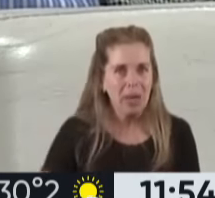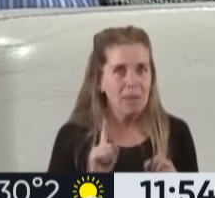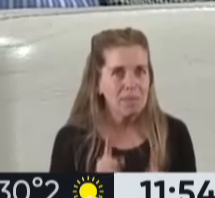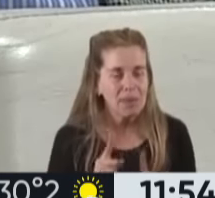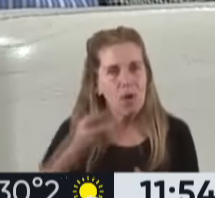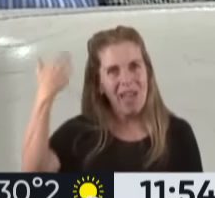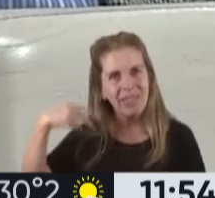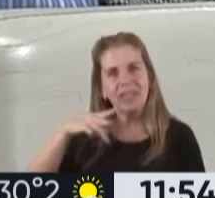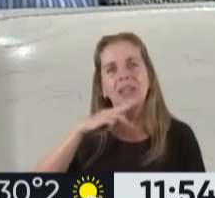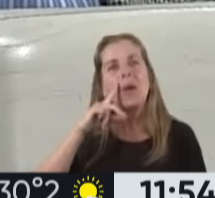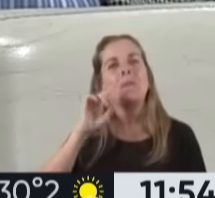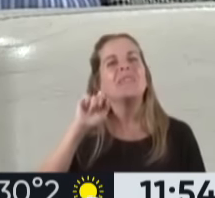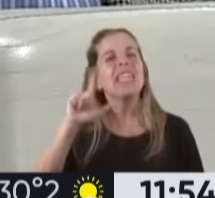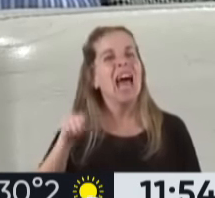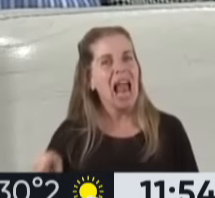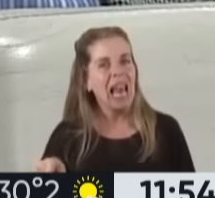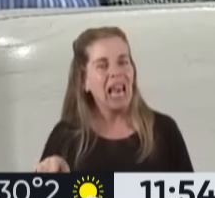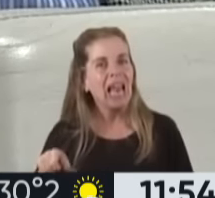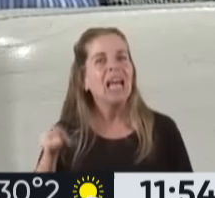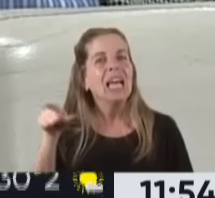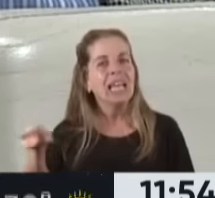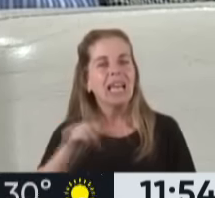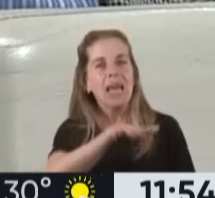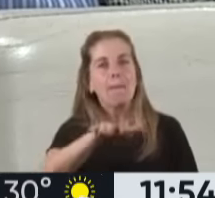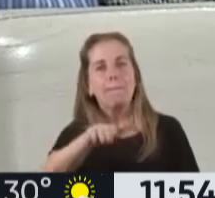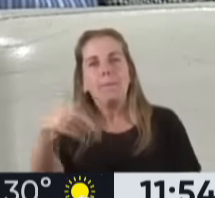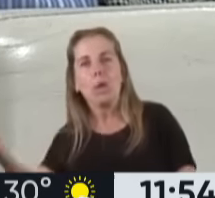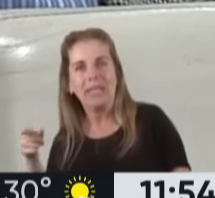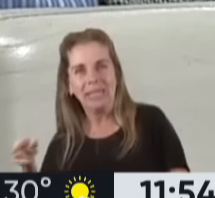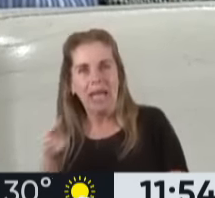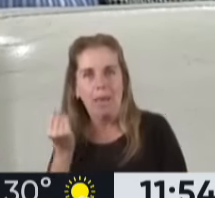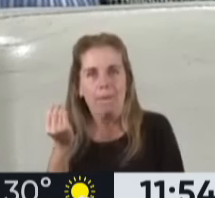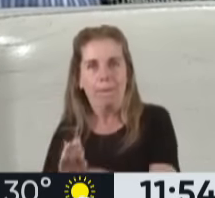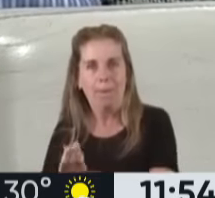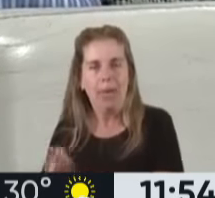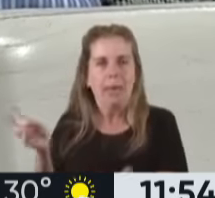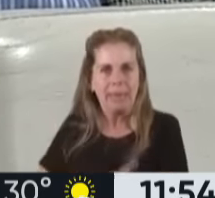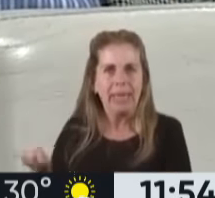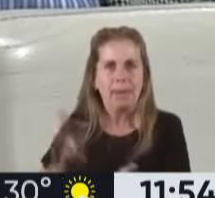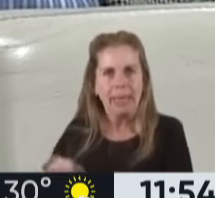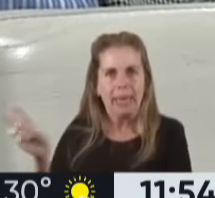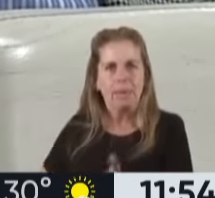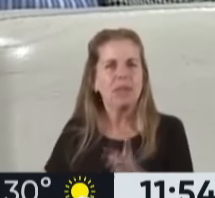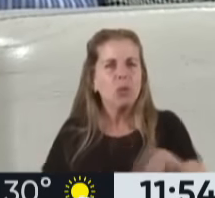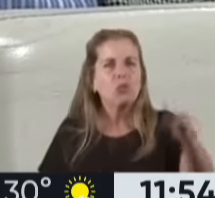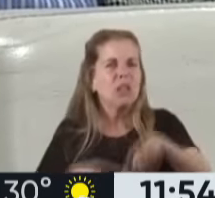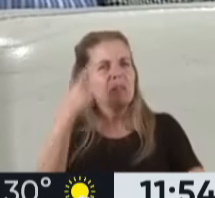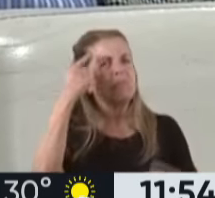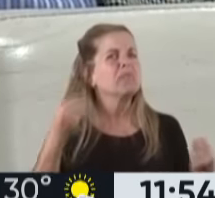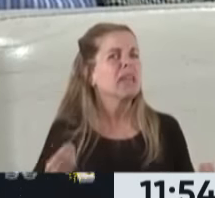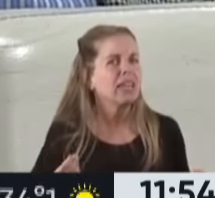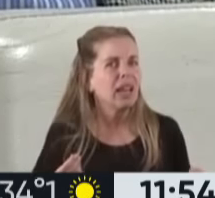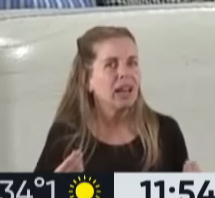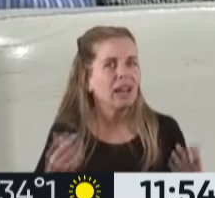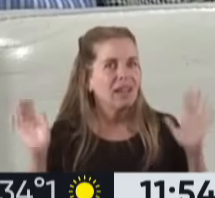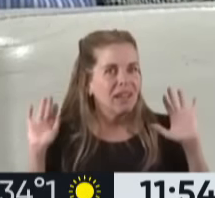como gobernadora, que no hubiese reelecciones indefinidas de intendentes, legisladores, concejales? Ustedes obviamente van a jugar en la provincia de Buenos Aires. ¿Cuál es la